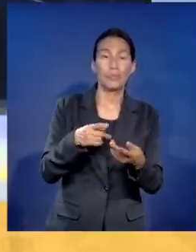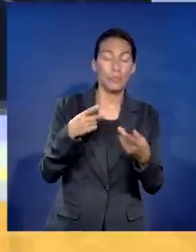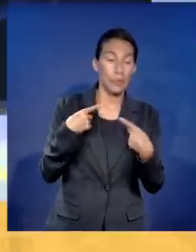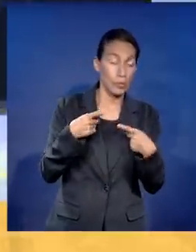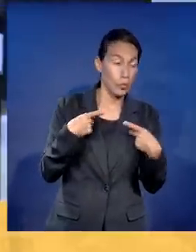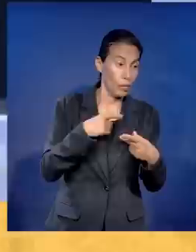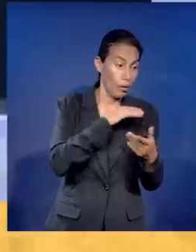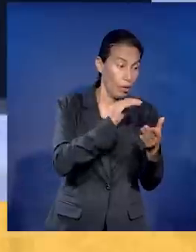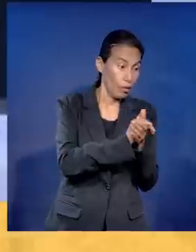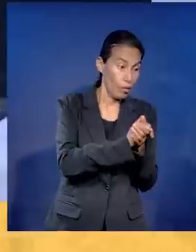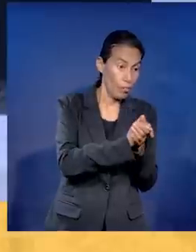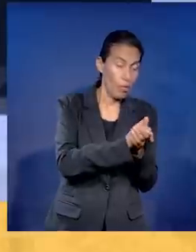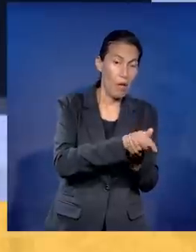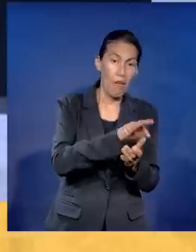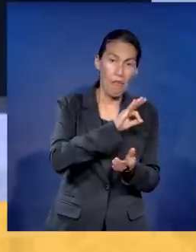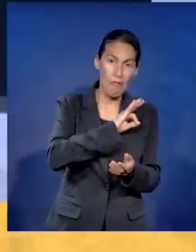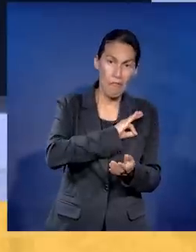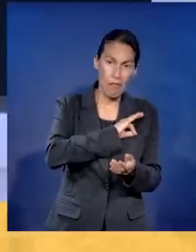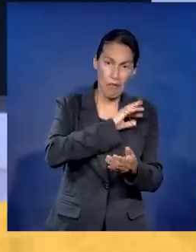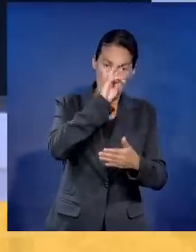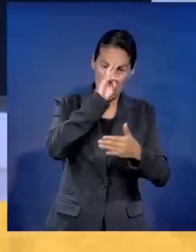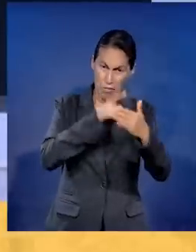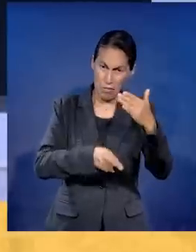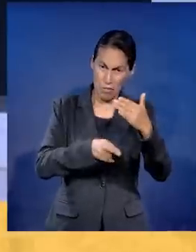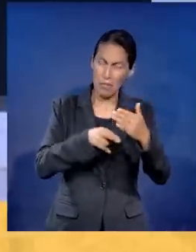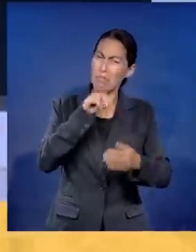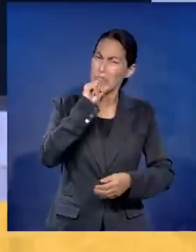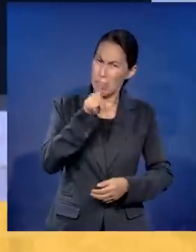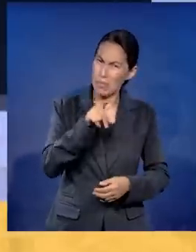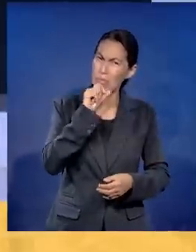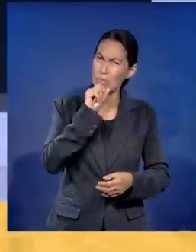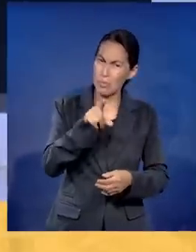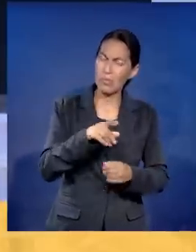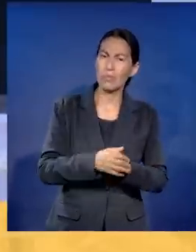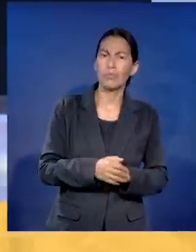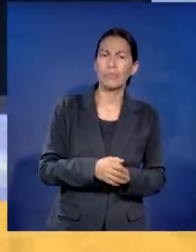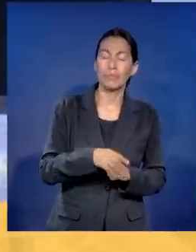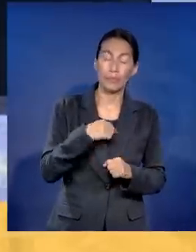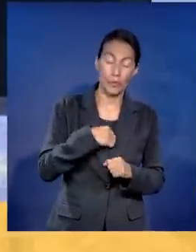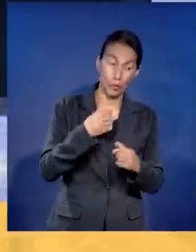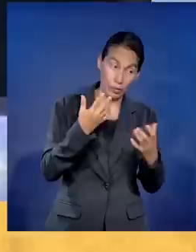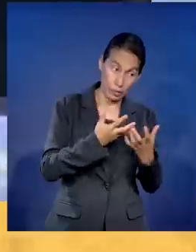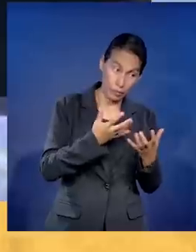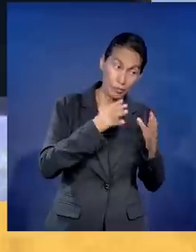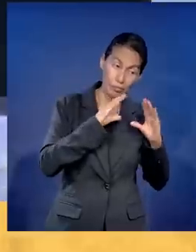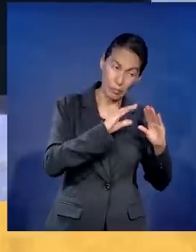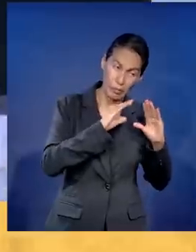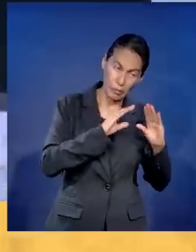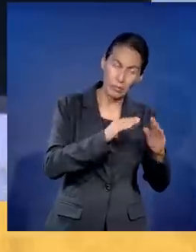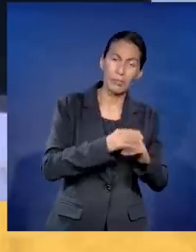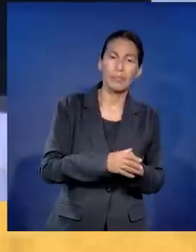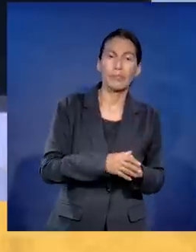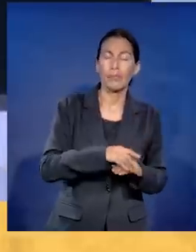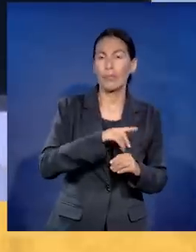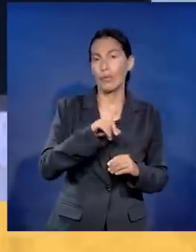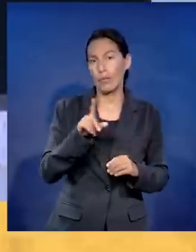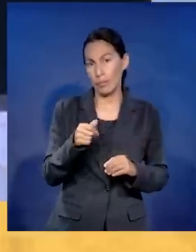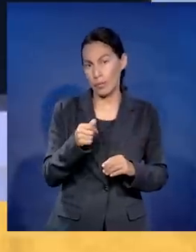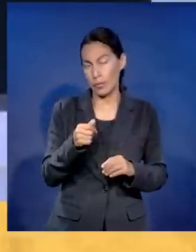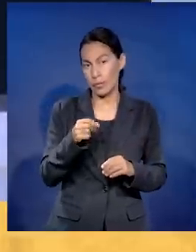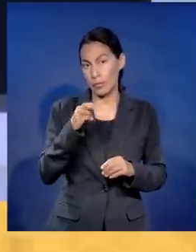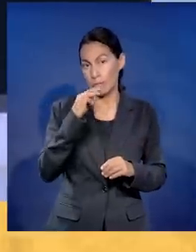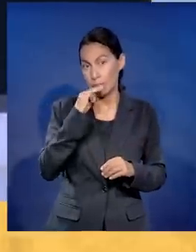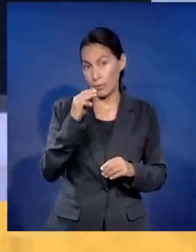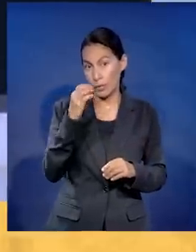la vida con alguien que tuviera nuestra misma fe religiosa y entonces empecé a hacer mucho énfasis en eso cuando